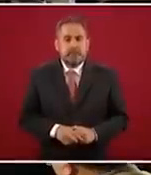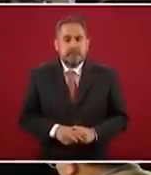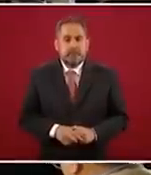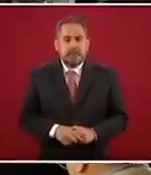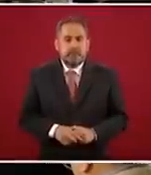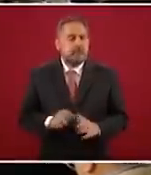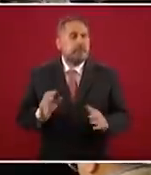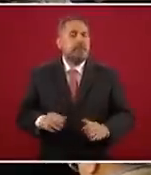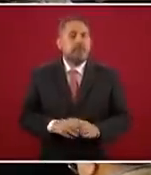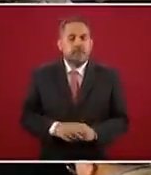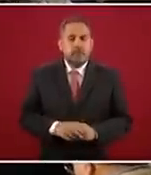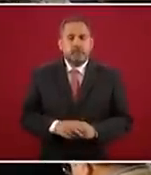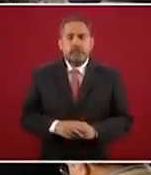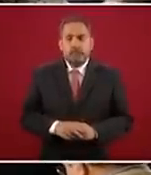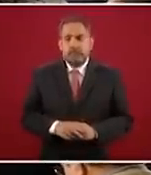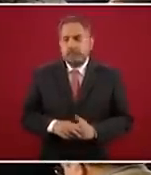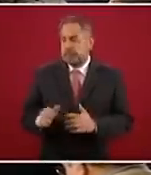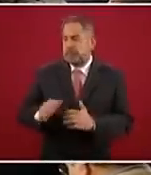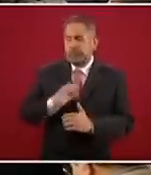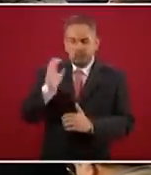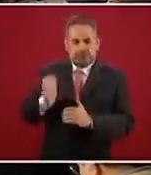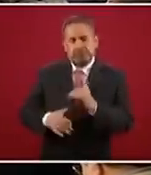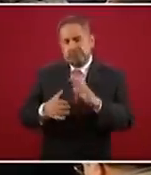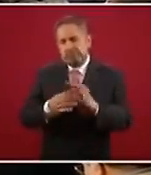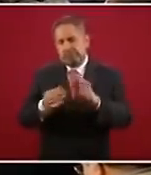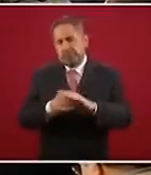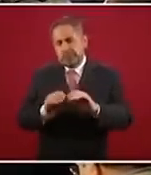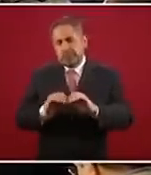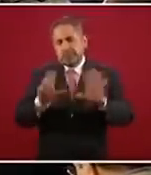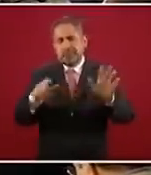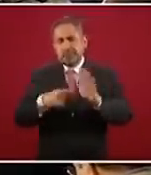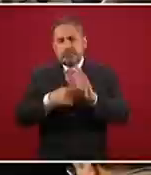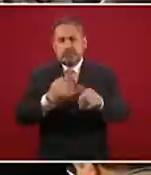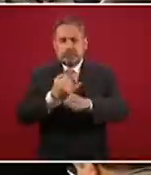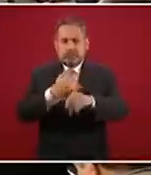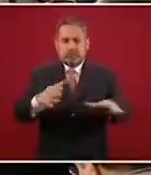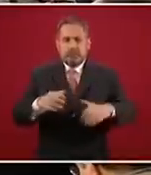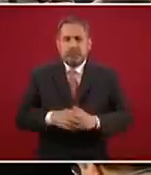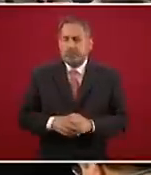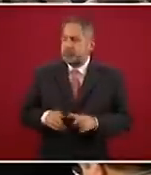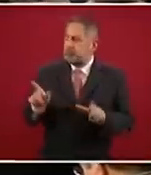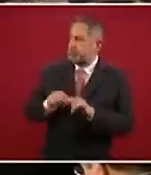Y bueno, ahí concluimos este informe.